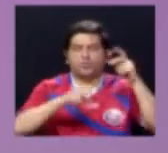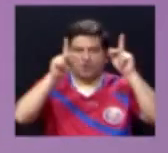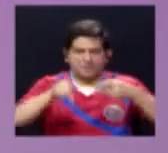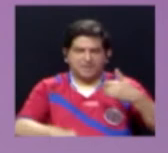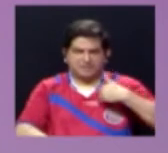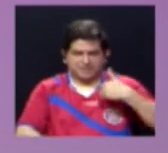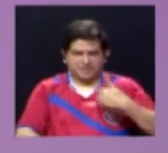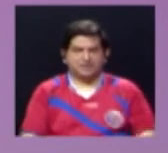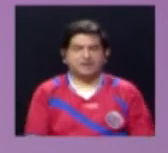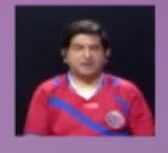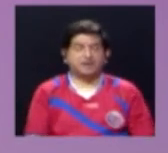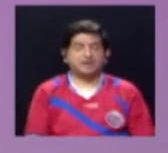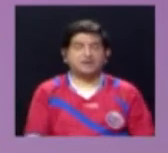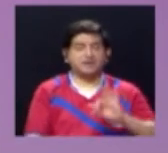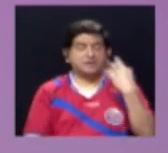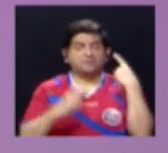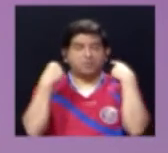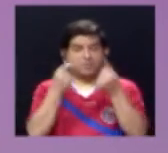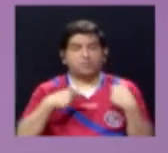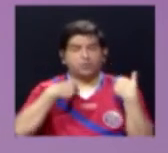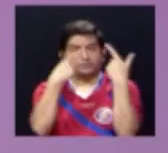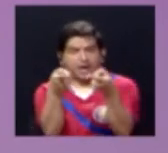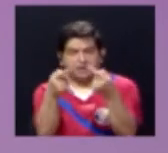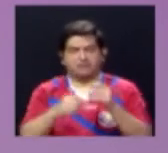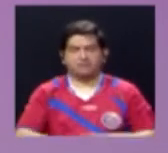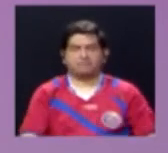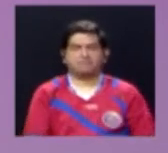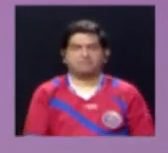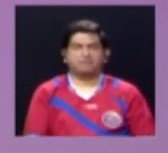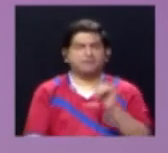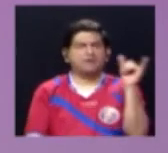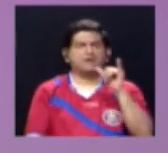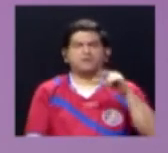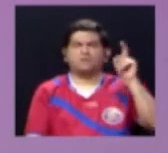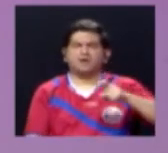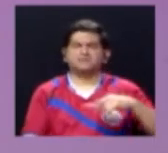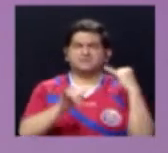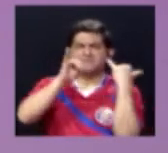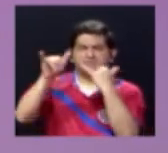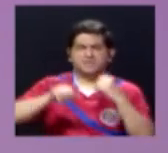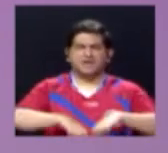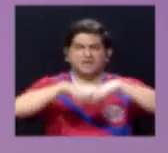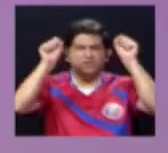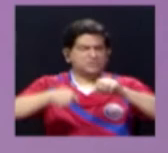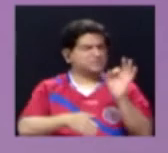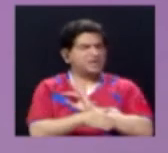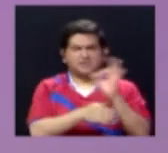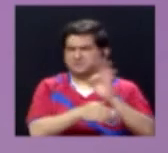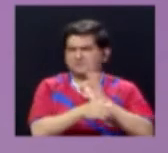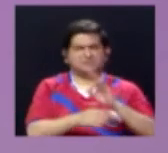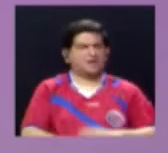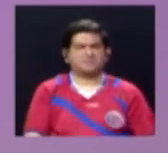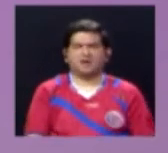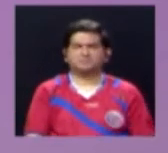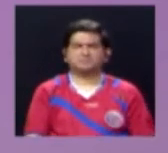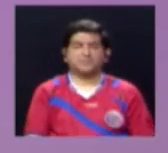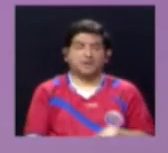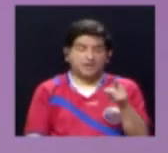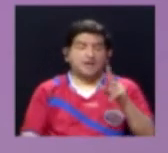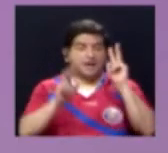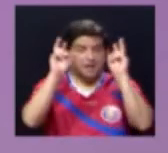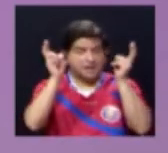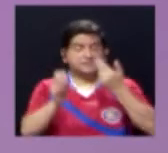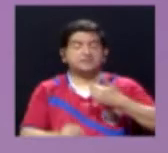y va a acudir de forma inmediata y luego además es que hay que poner las denuncias cuando el sistema no funciona y eso es un